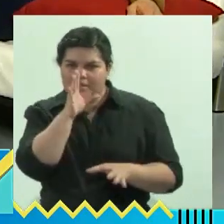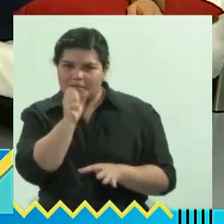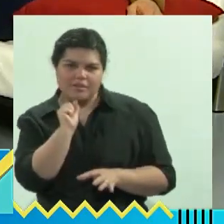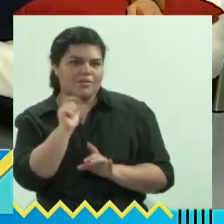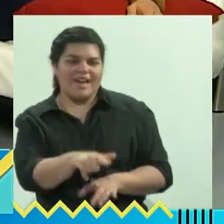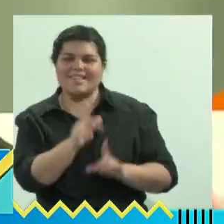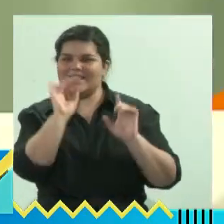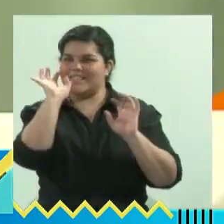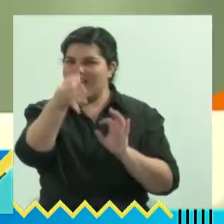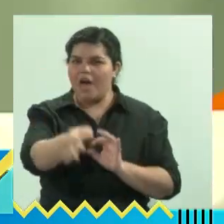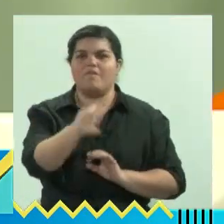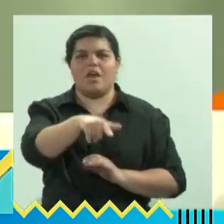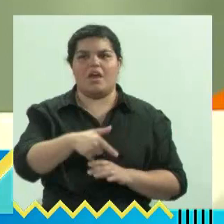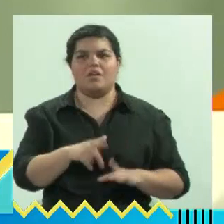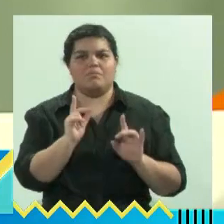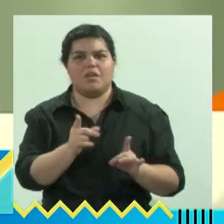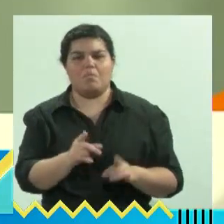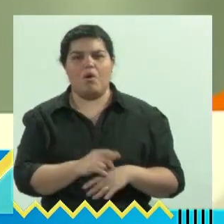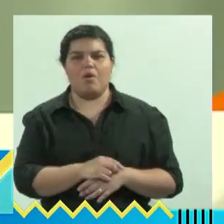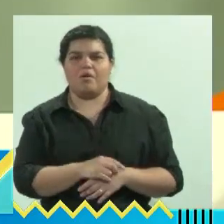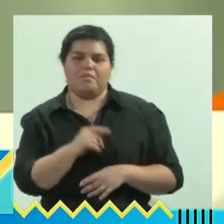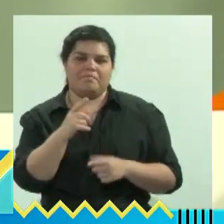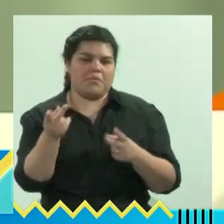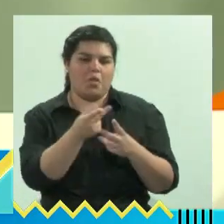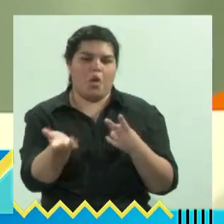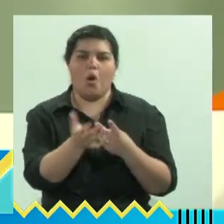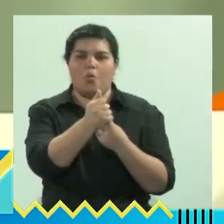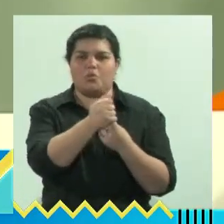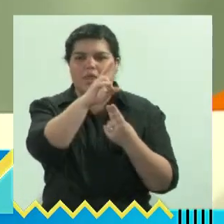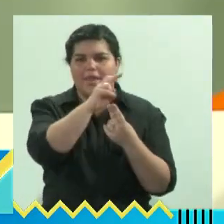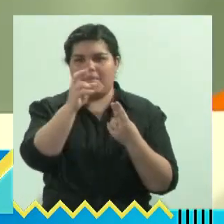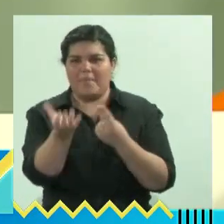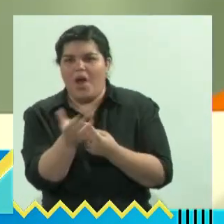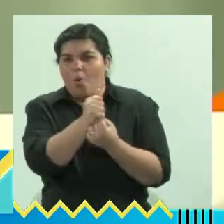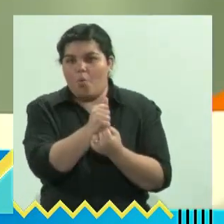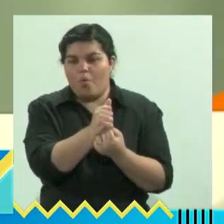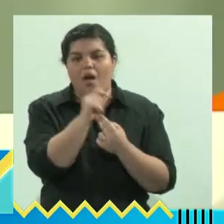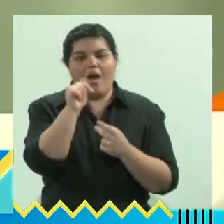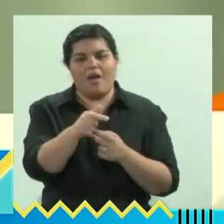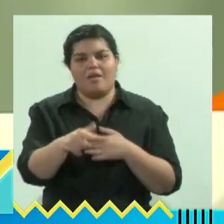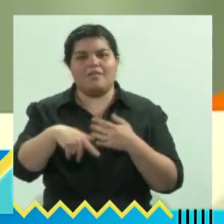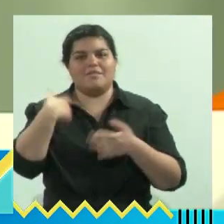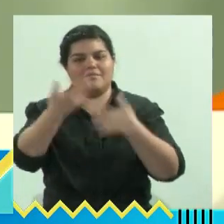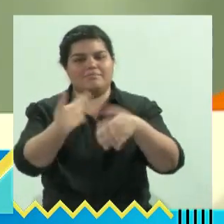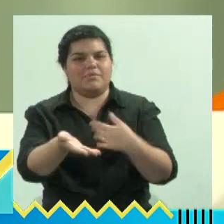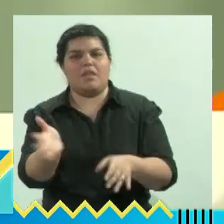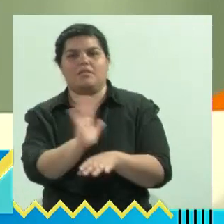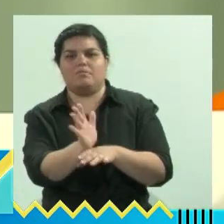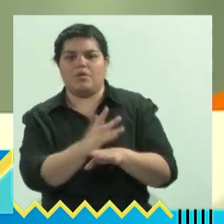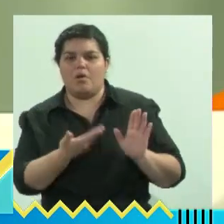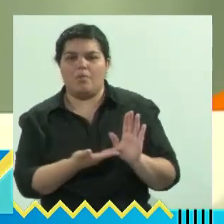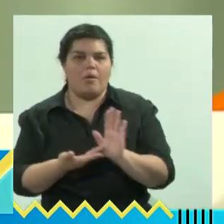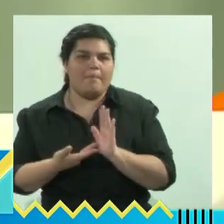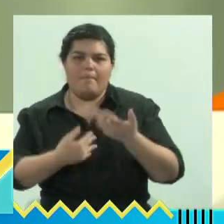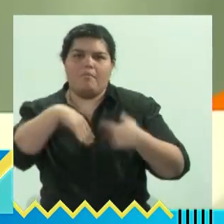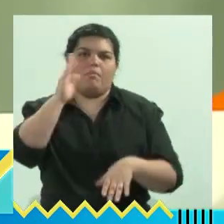éxito seguro, mezclemos sexo con muerte, pero bueno, me parece que viene también por ahí, hay una cuestión psicológica que mueve, el terror nos mueve, me parece.